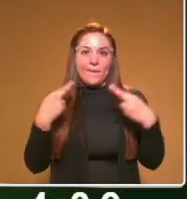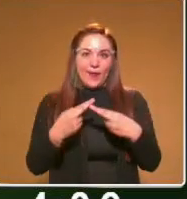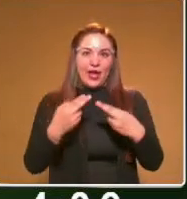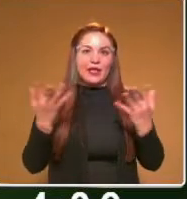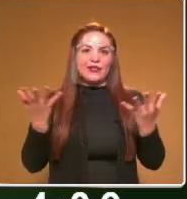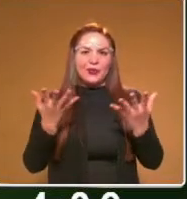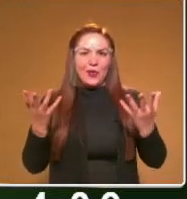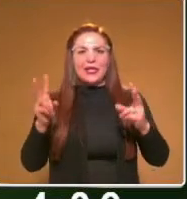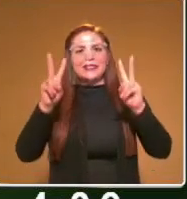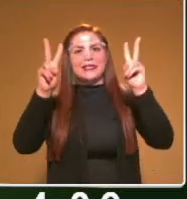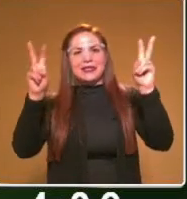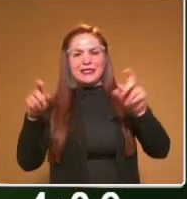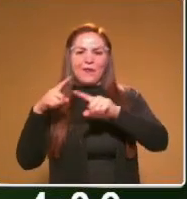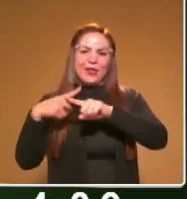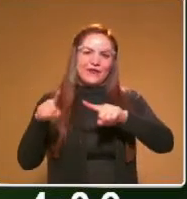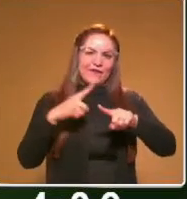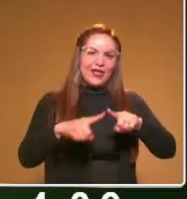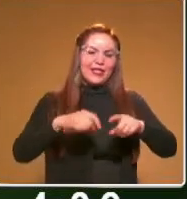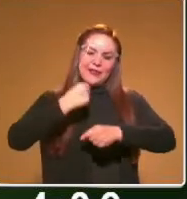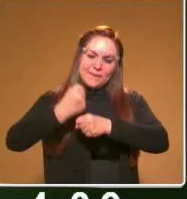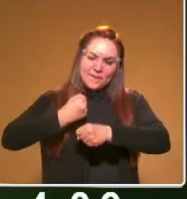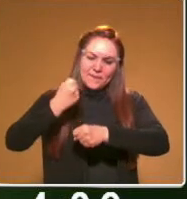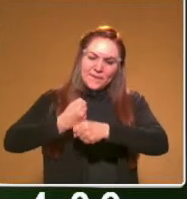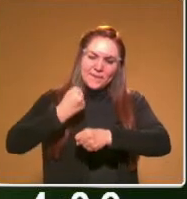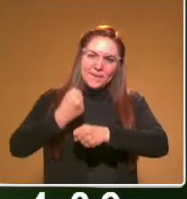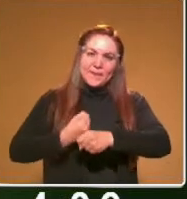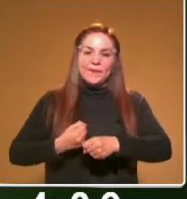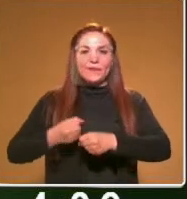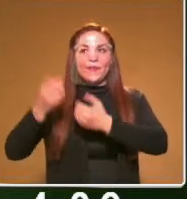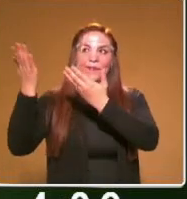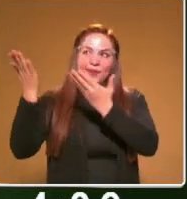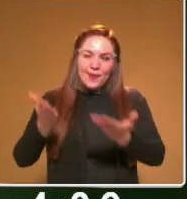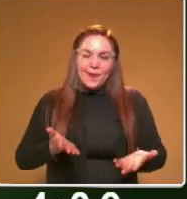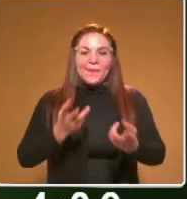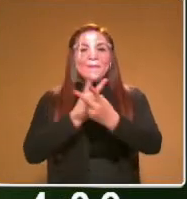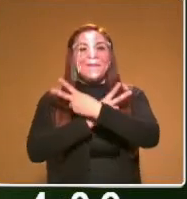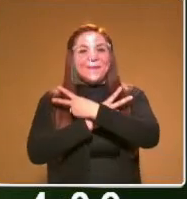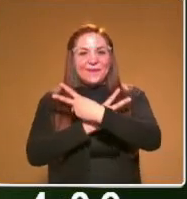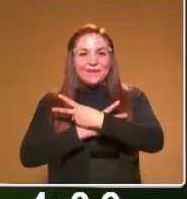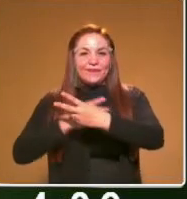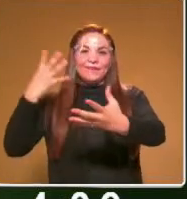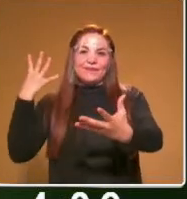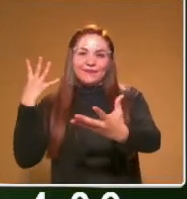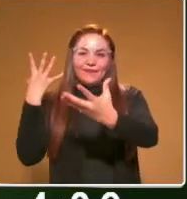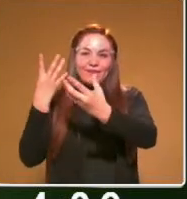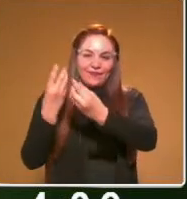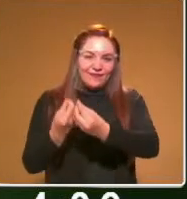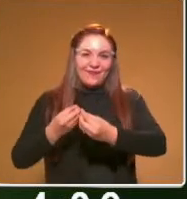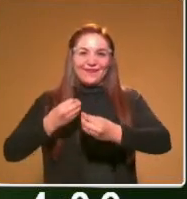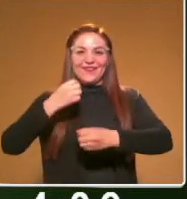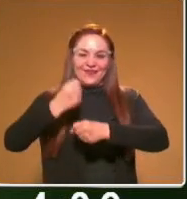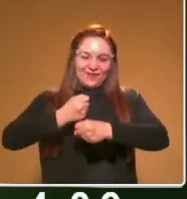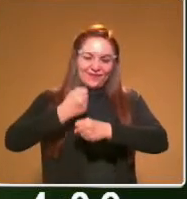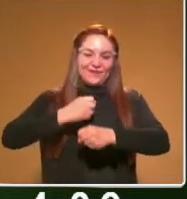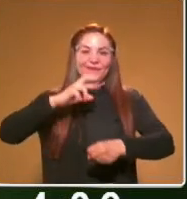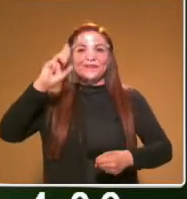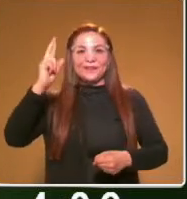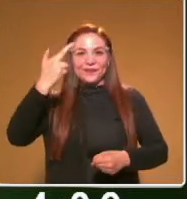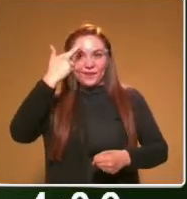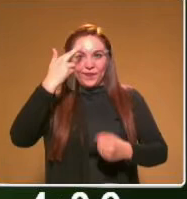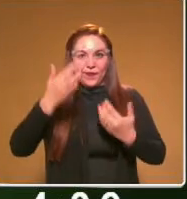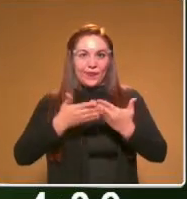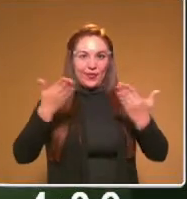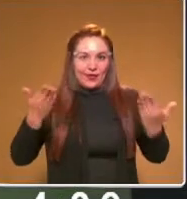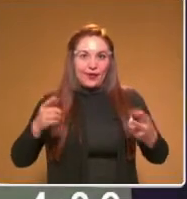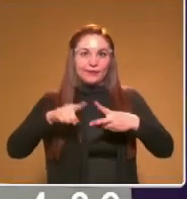pues estuvimos trabajando un repaso, porque pues íbamos llegando de las vacaciones, retomando los temas que ya habíamos visto. A partir de esta semana, pues